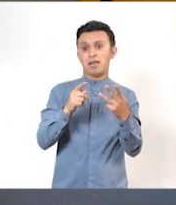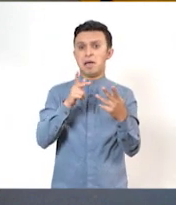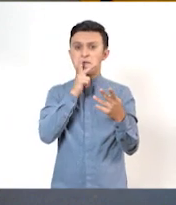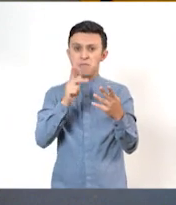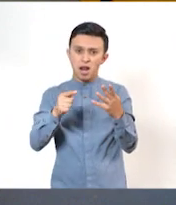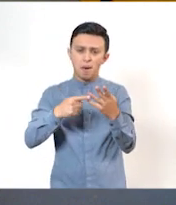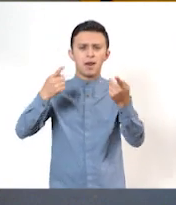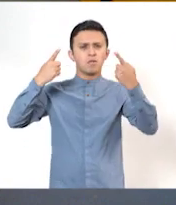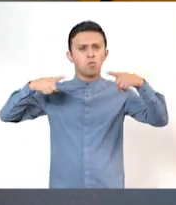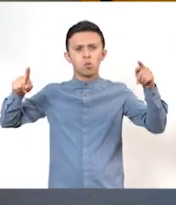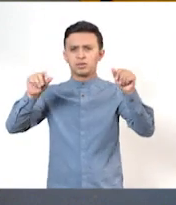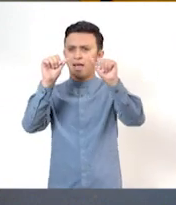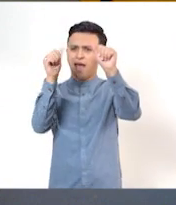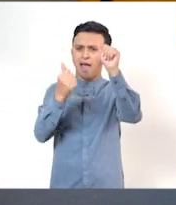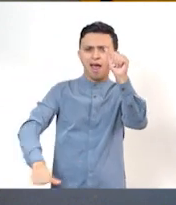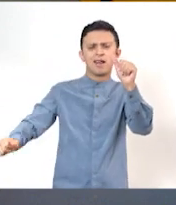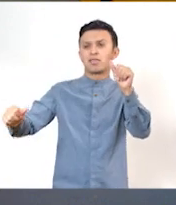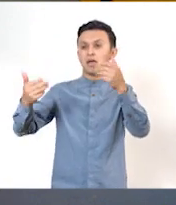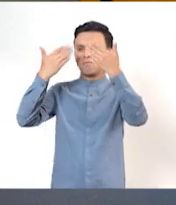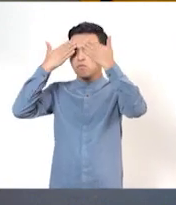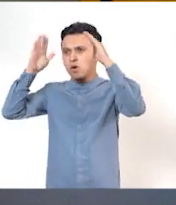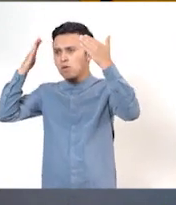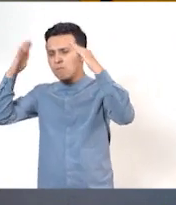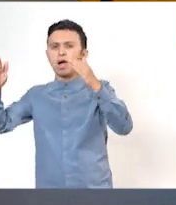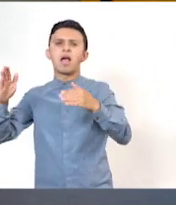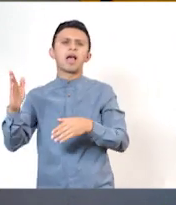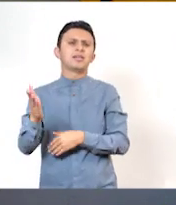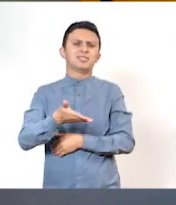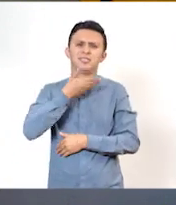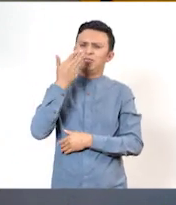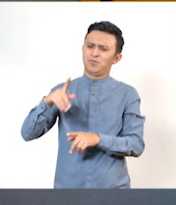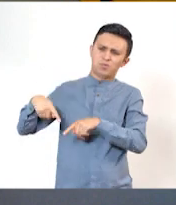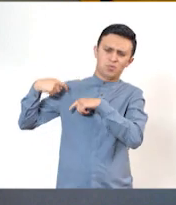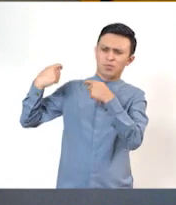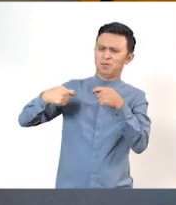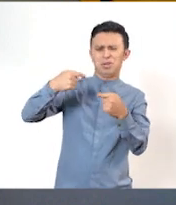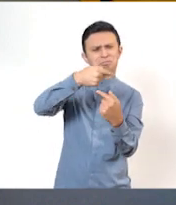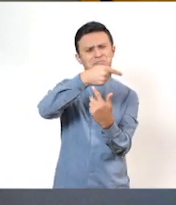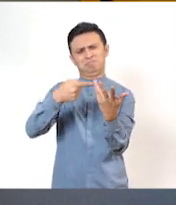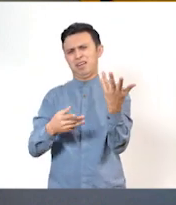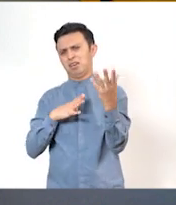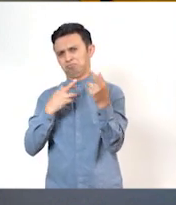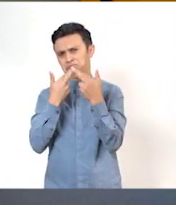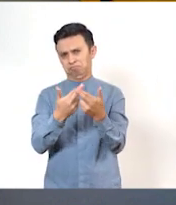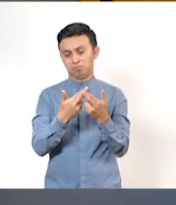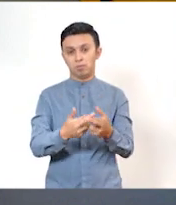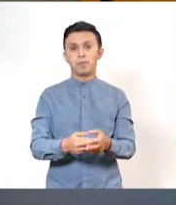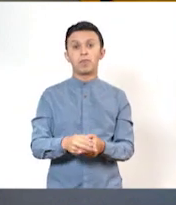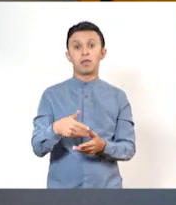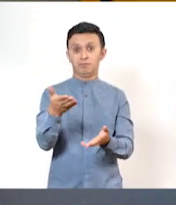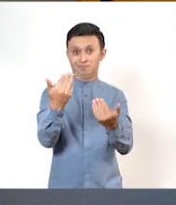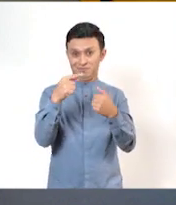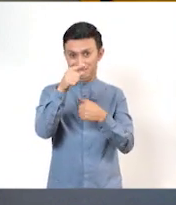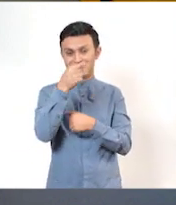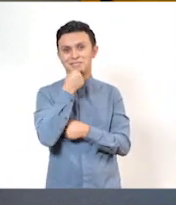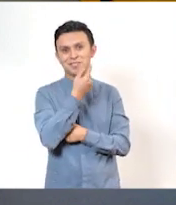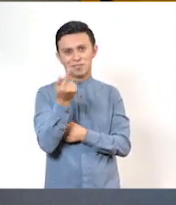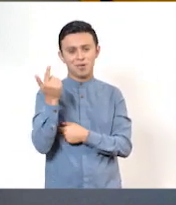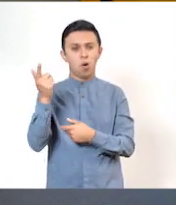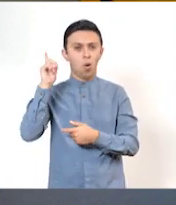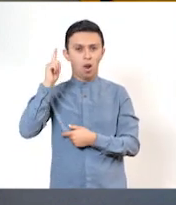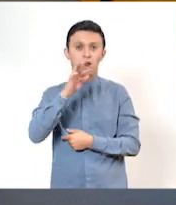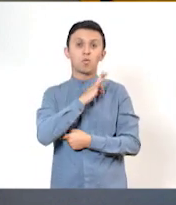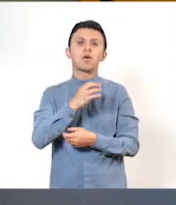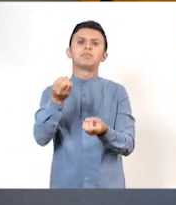cosmovisión, tradiciones y costumbres, entre otras. Me gustaría que las niñas y los niños nos contaran cuáles tradiciones o